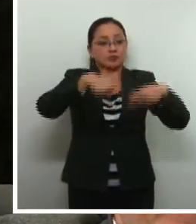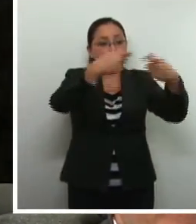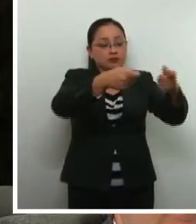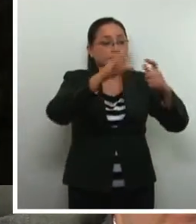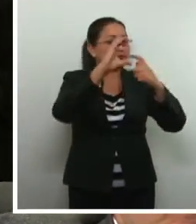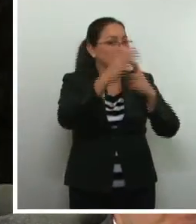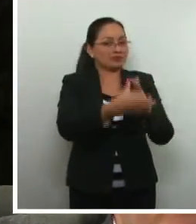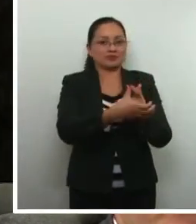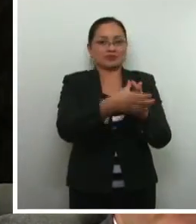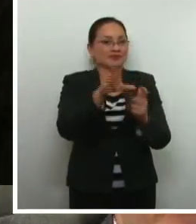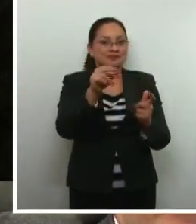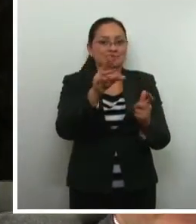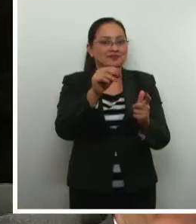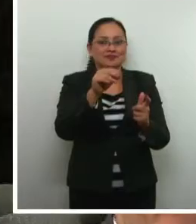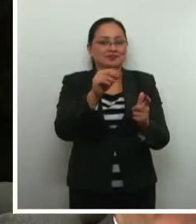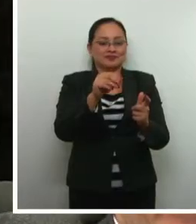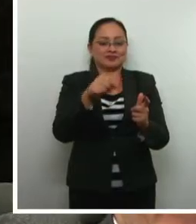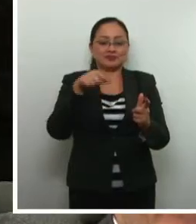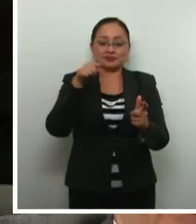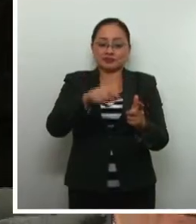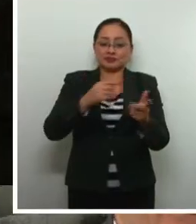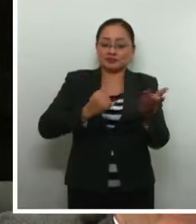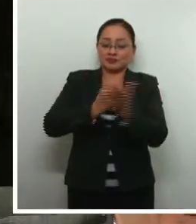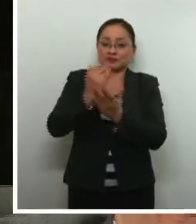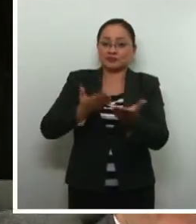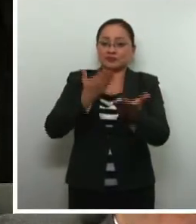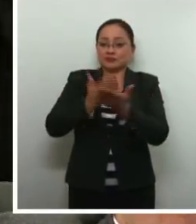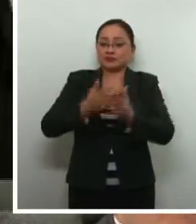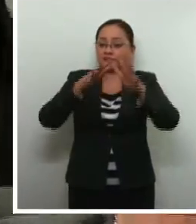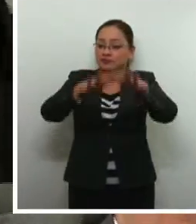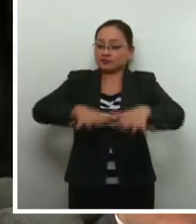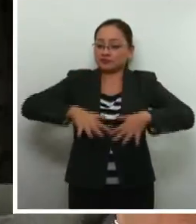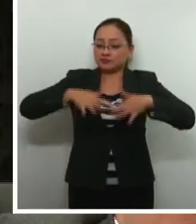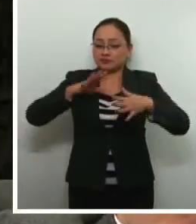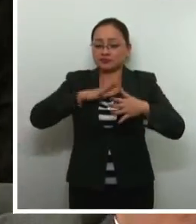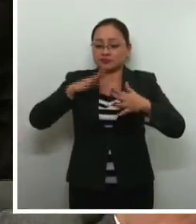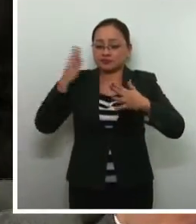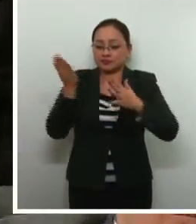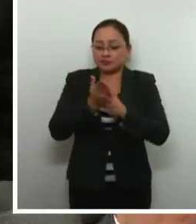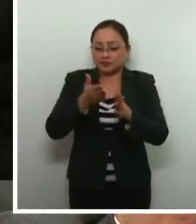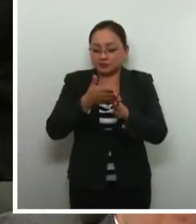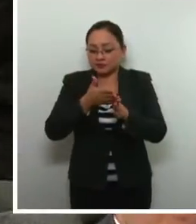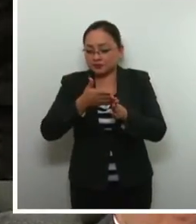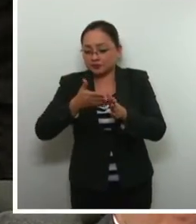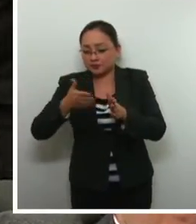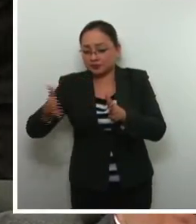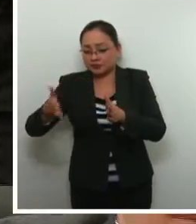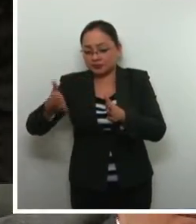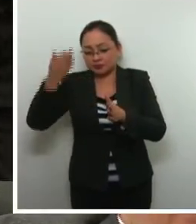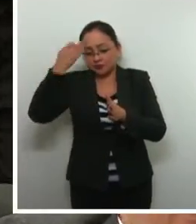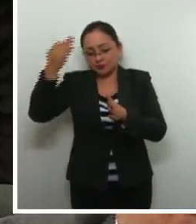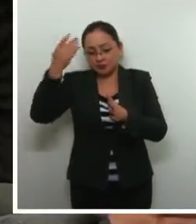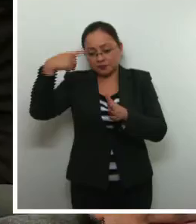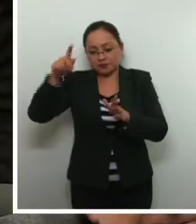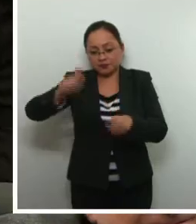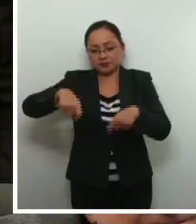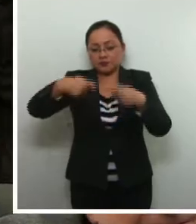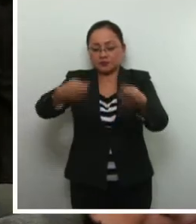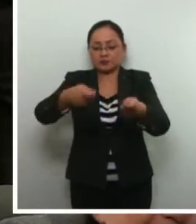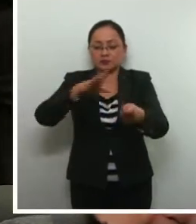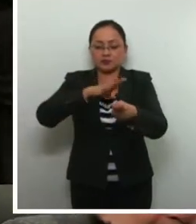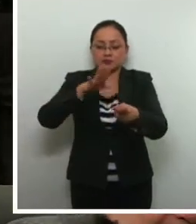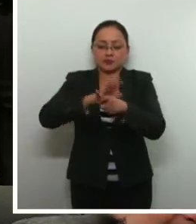compañeros. El dictamen está radicado en el Pleno. Se abrió un espacio de tiempo político para